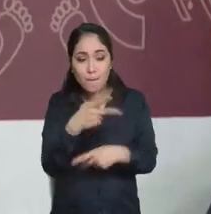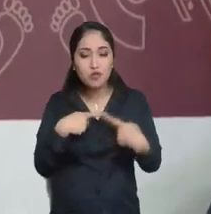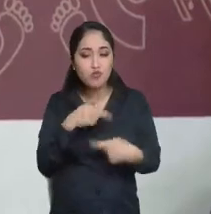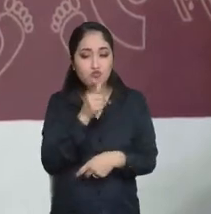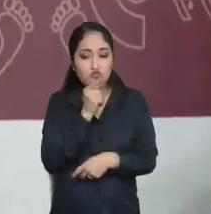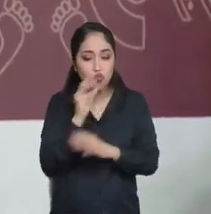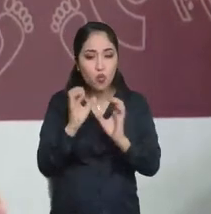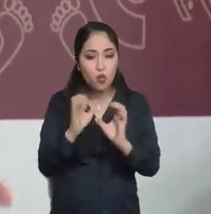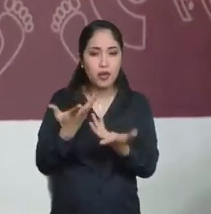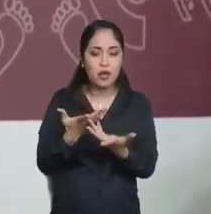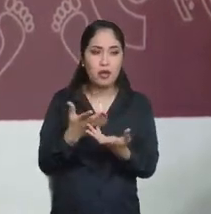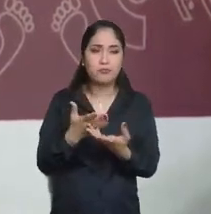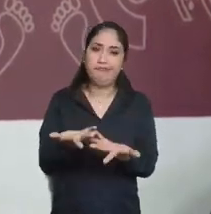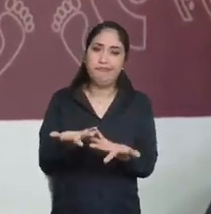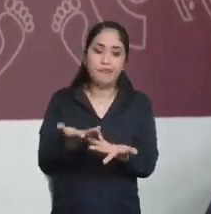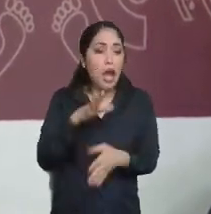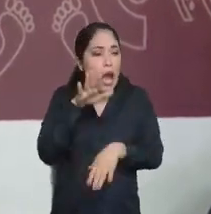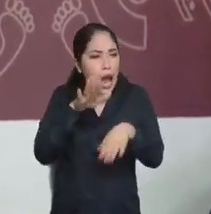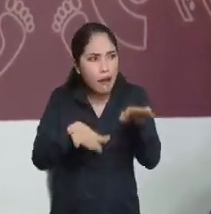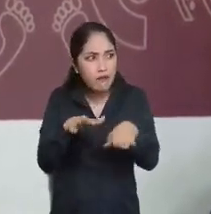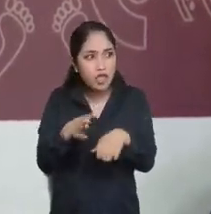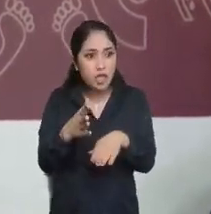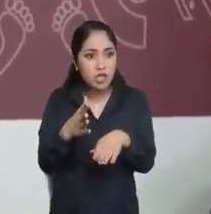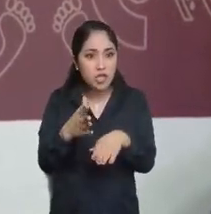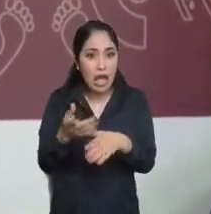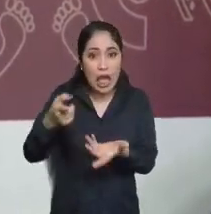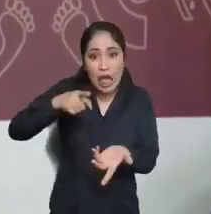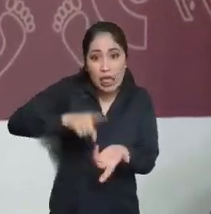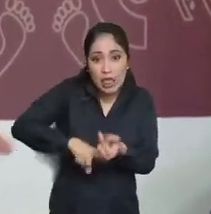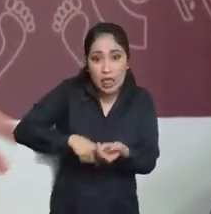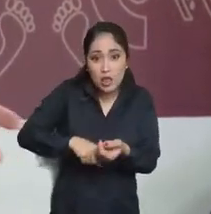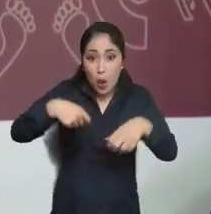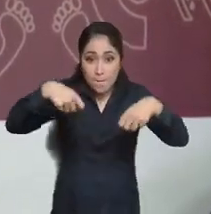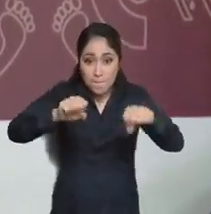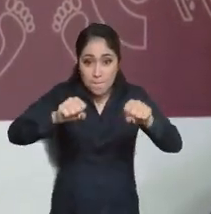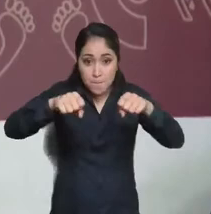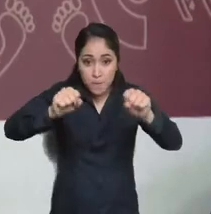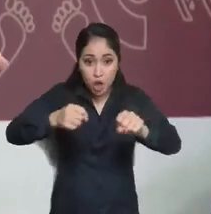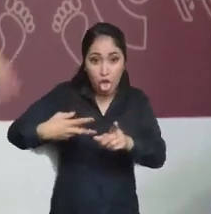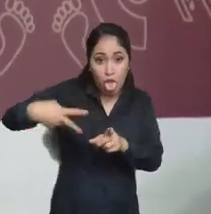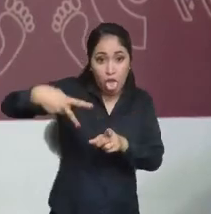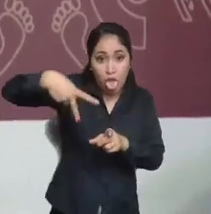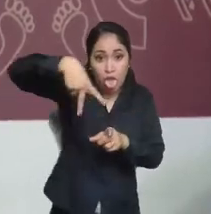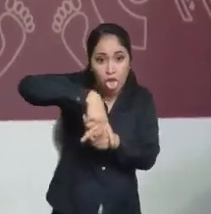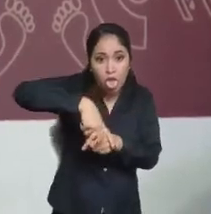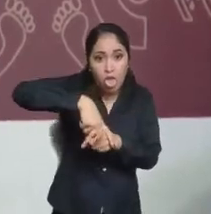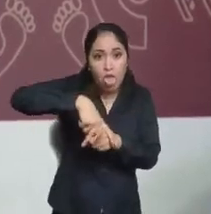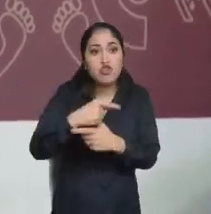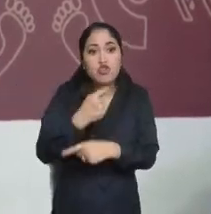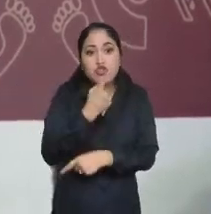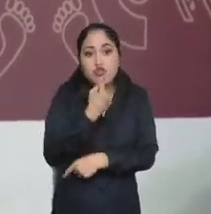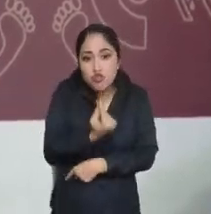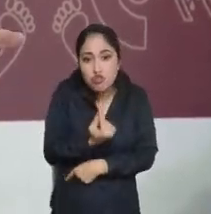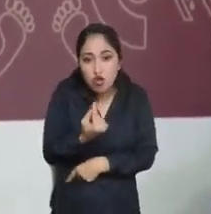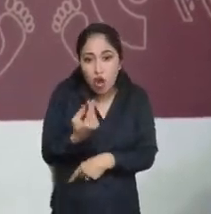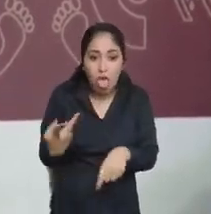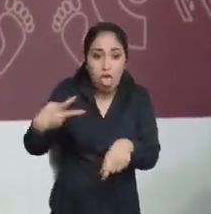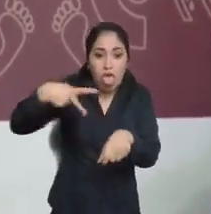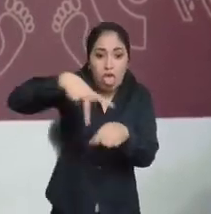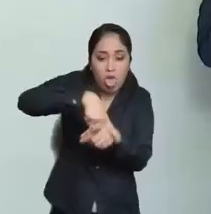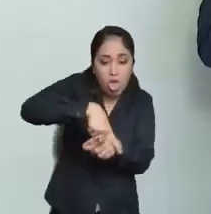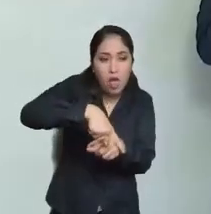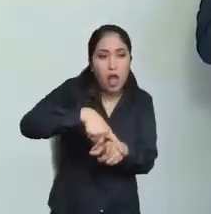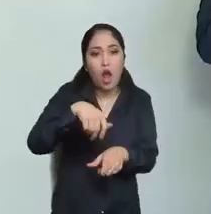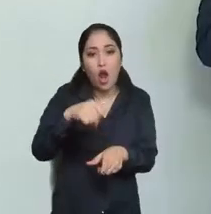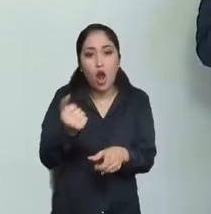cargados con unas bolsas de mandado. La pobre gente, claro, pues no tienen que moverse, pero